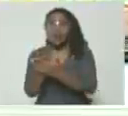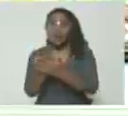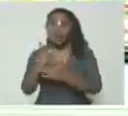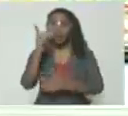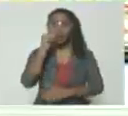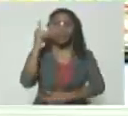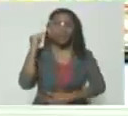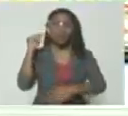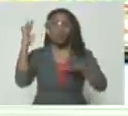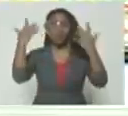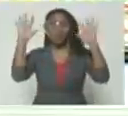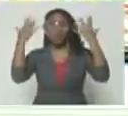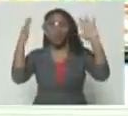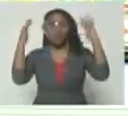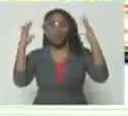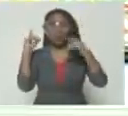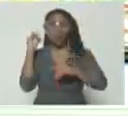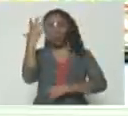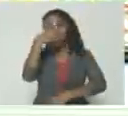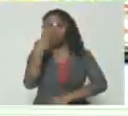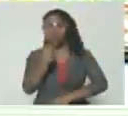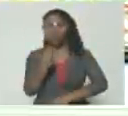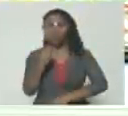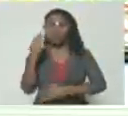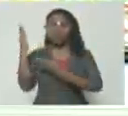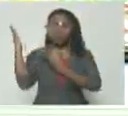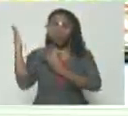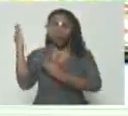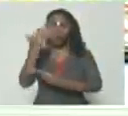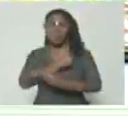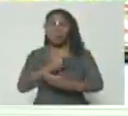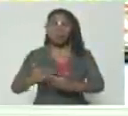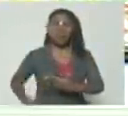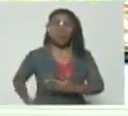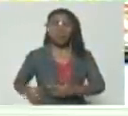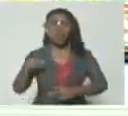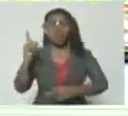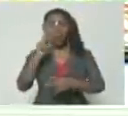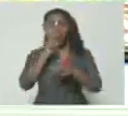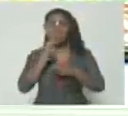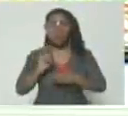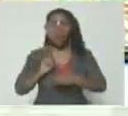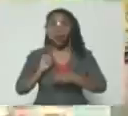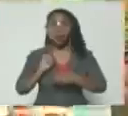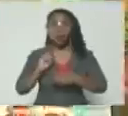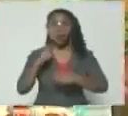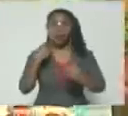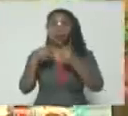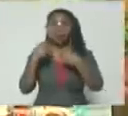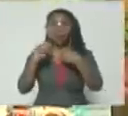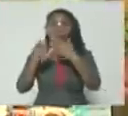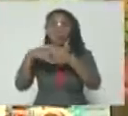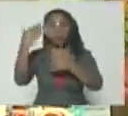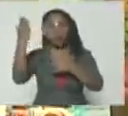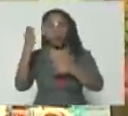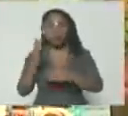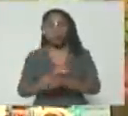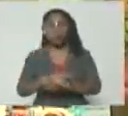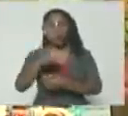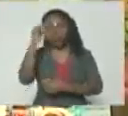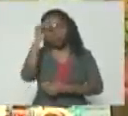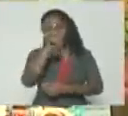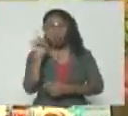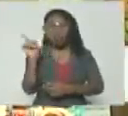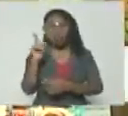muchachos, Amal, un aplauso a esta juventud, al presidente de Bancoe, Guillermo Lara, Toro, a Ana